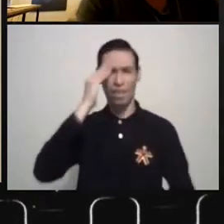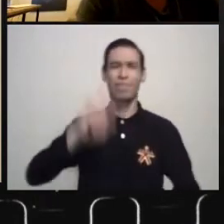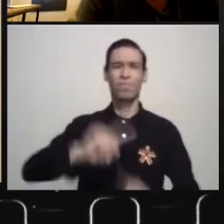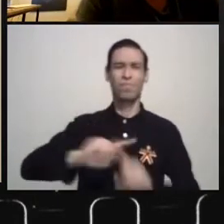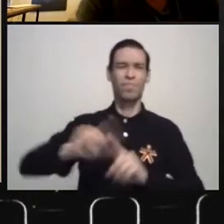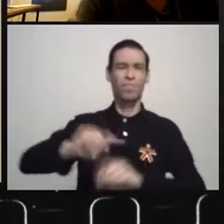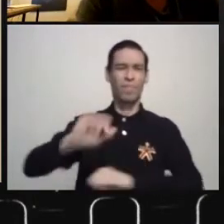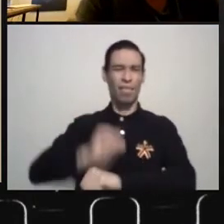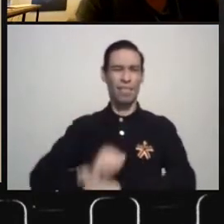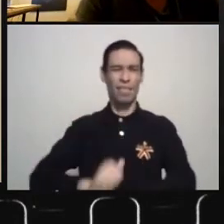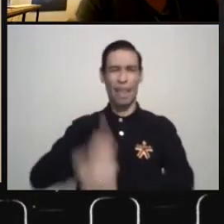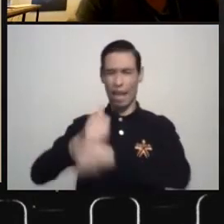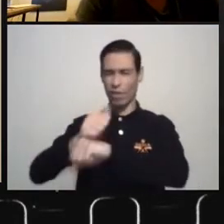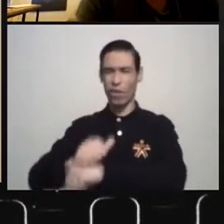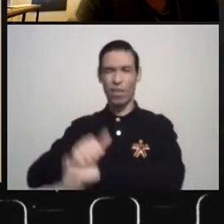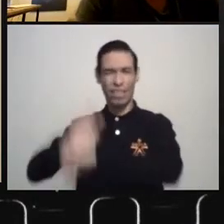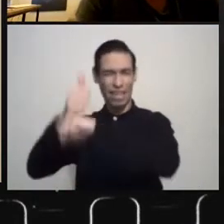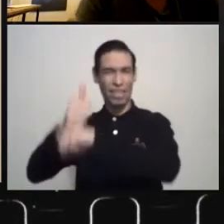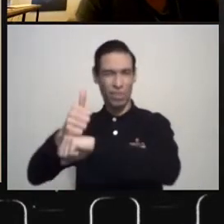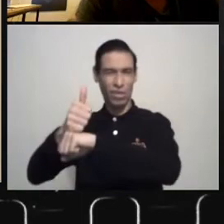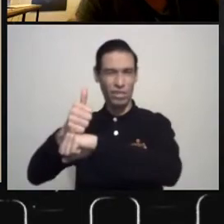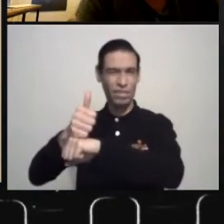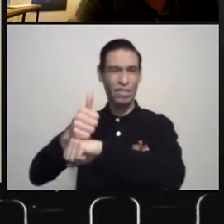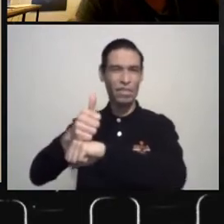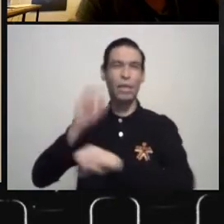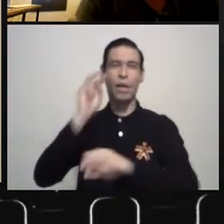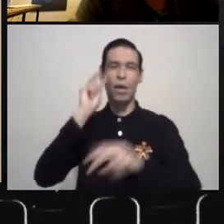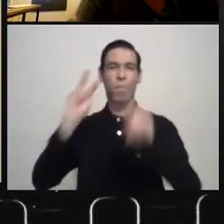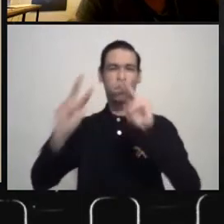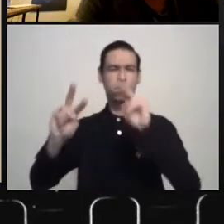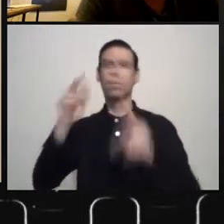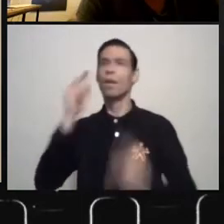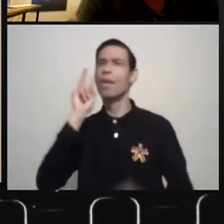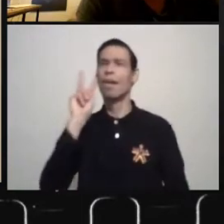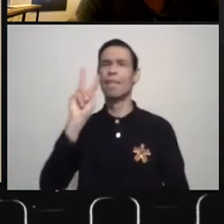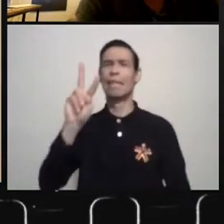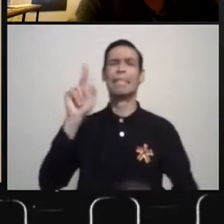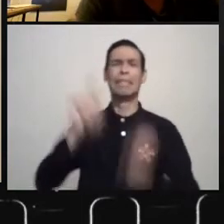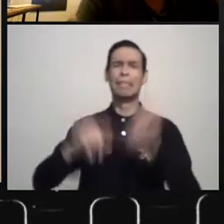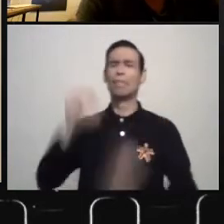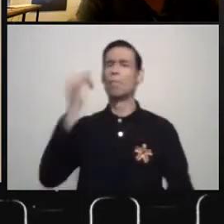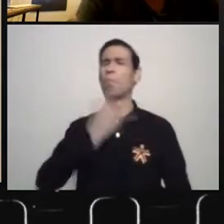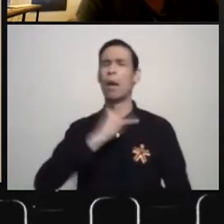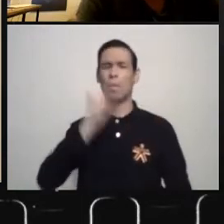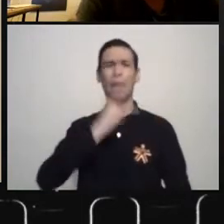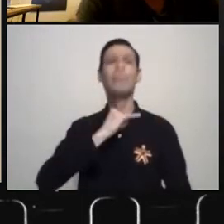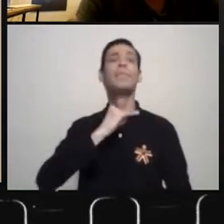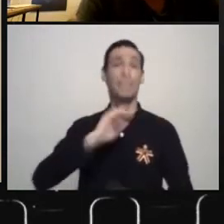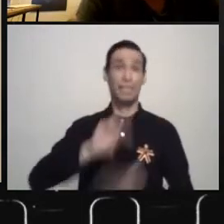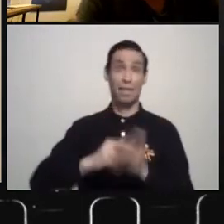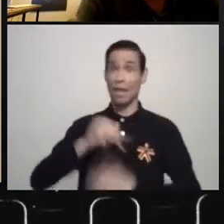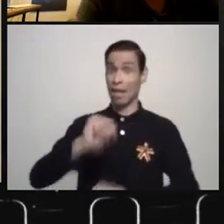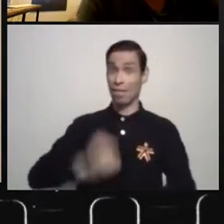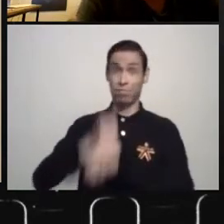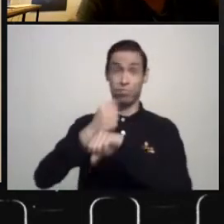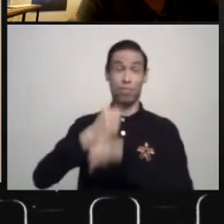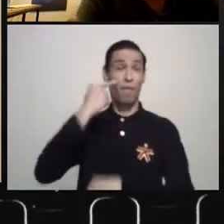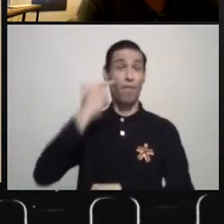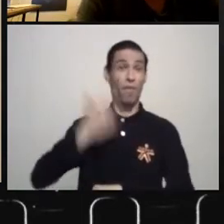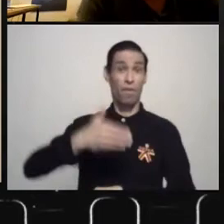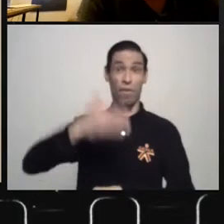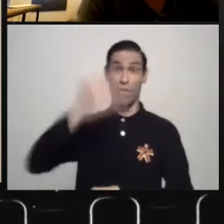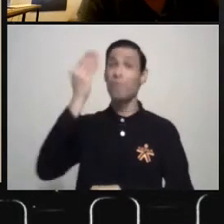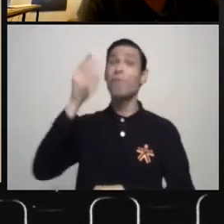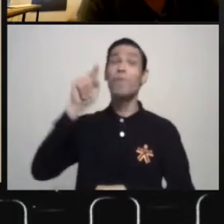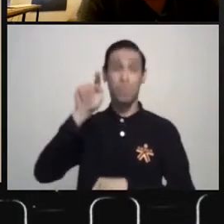veces es bueno ir a mirar las primeras películas de los grandes directores para ver un montón de cosas fallidas. Aún los maestros también se equivocan y no solamente en la primera, a